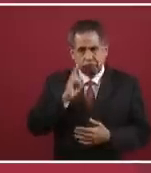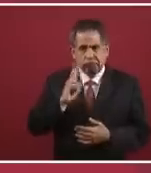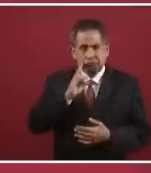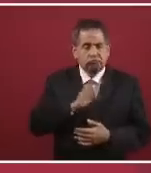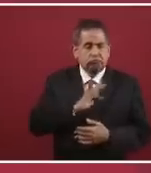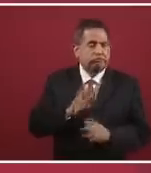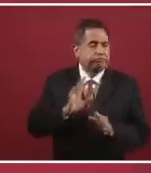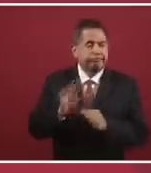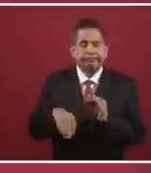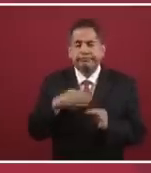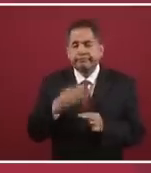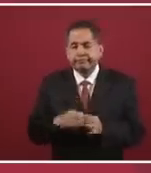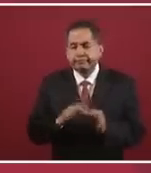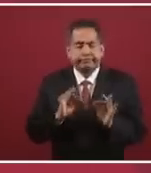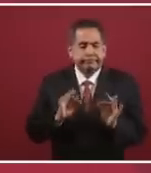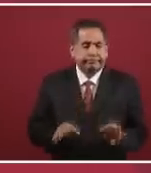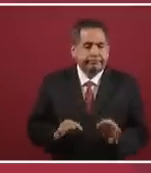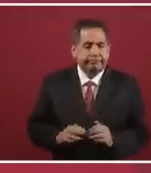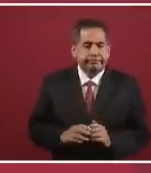ya estamos